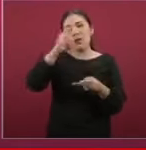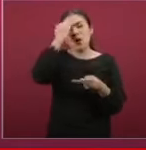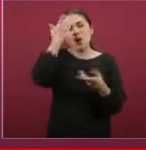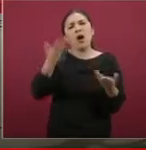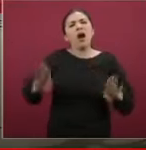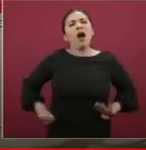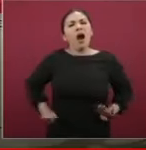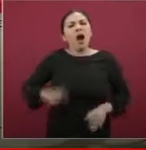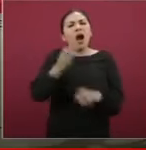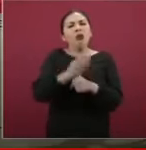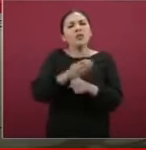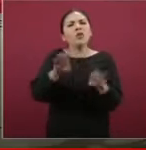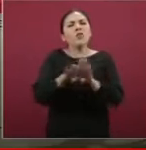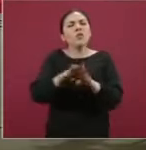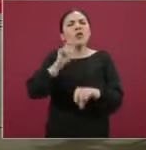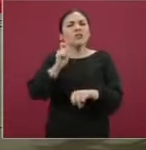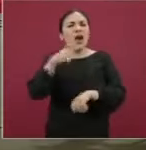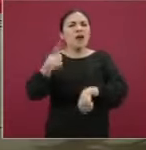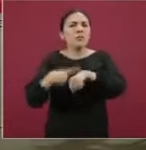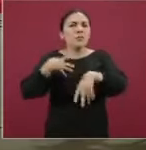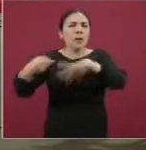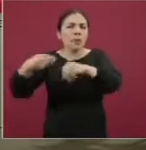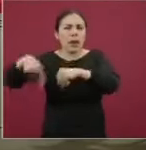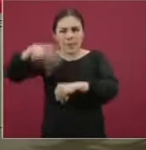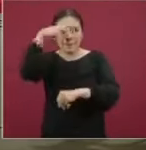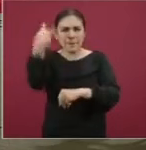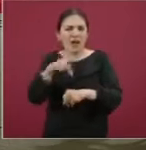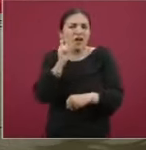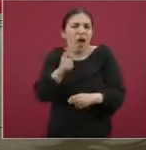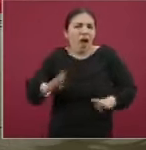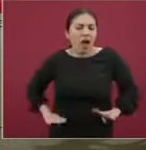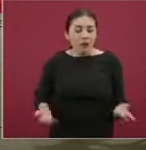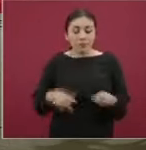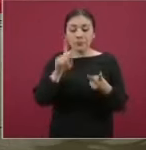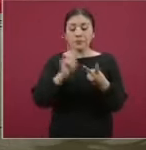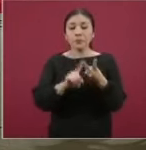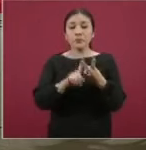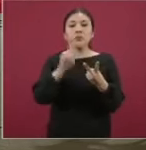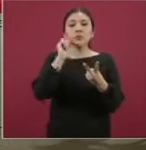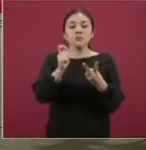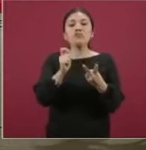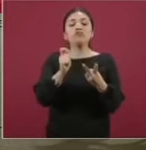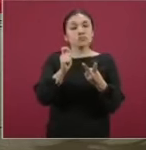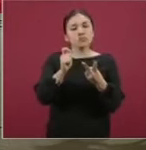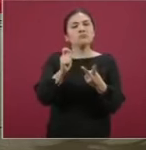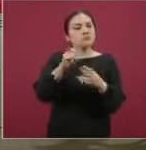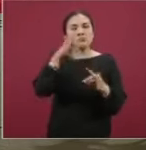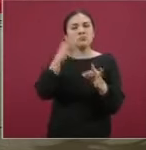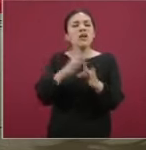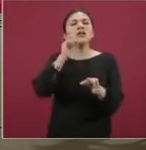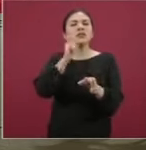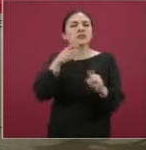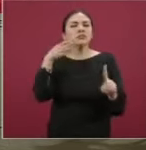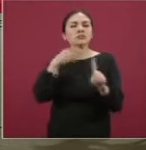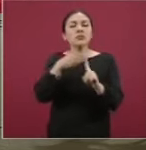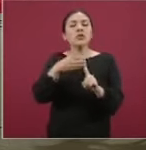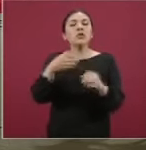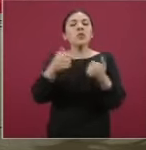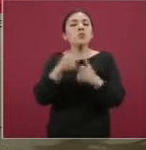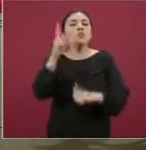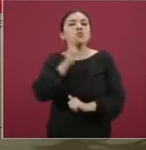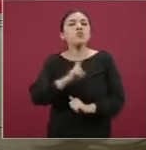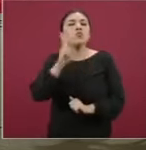la situación que guarda la epidemia de COVID-19 en México. El segundo es un elemento muy concreto que tiene que ver con las